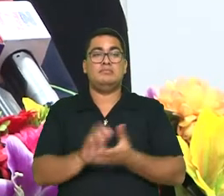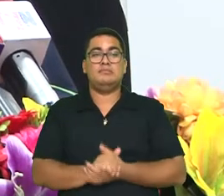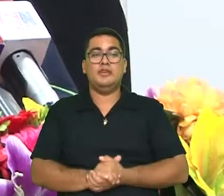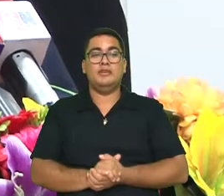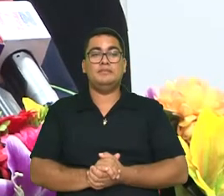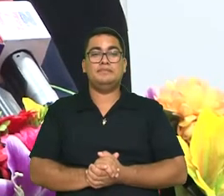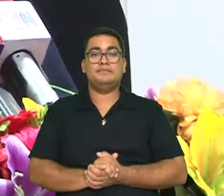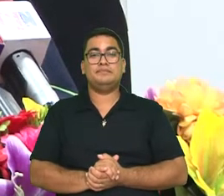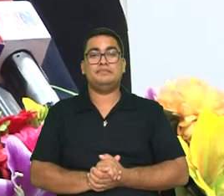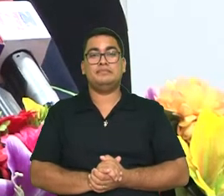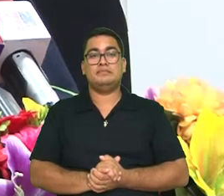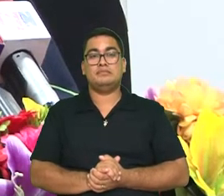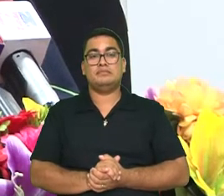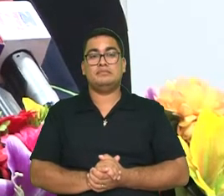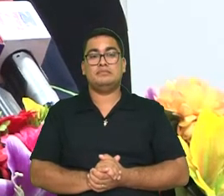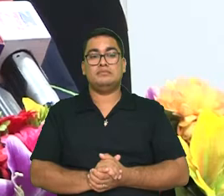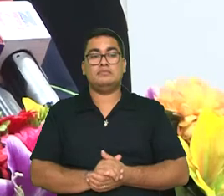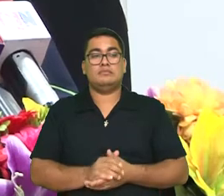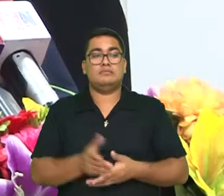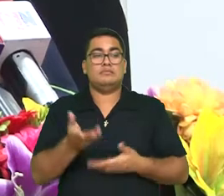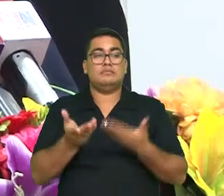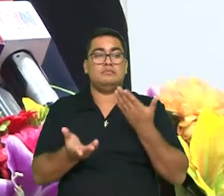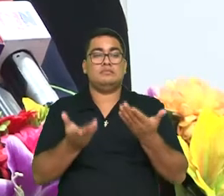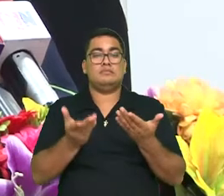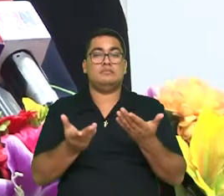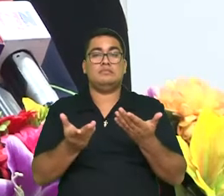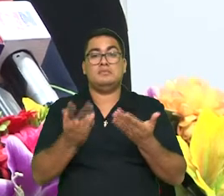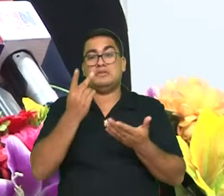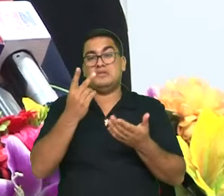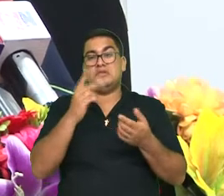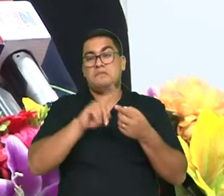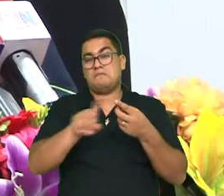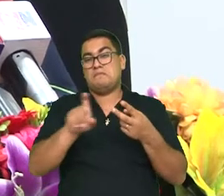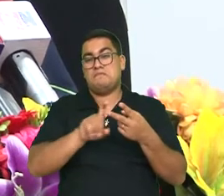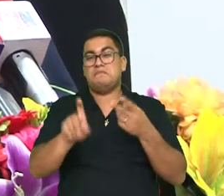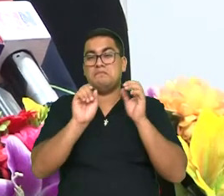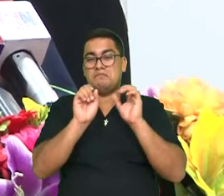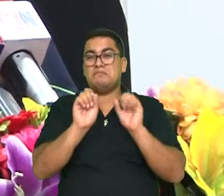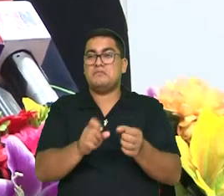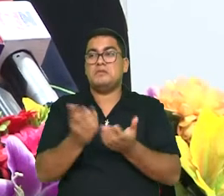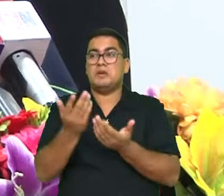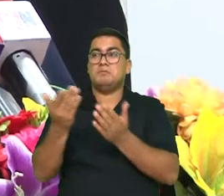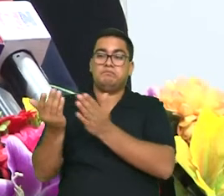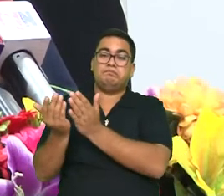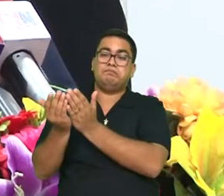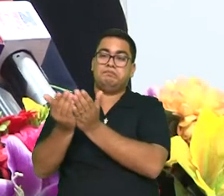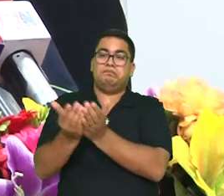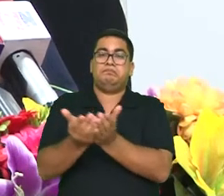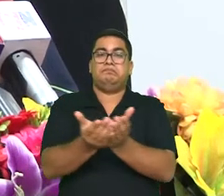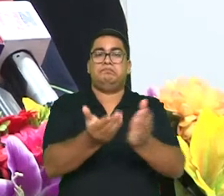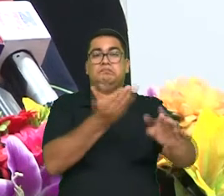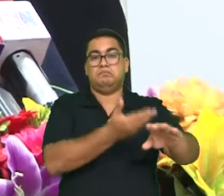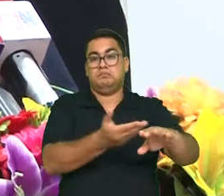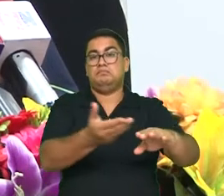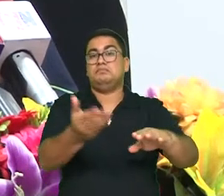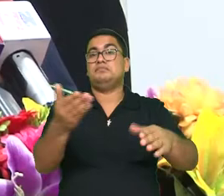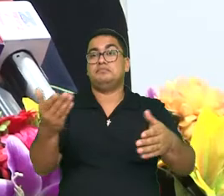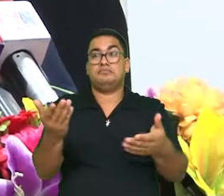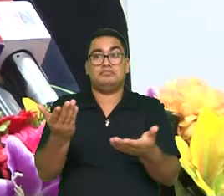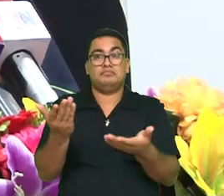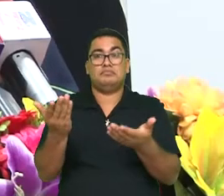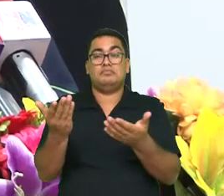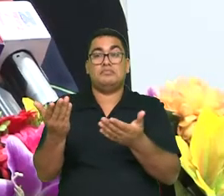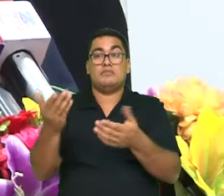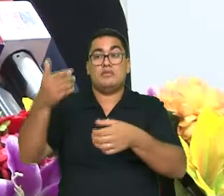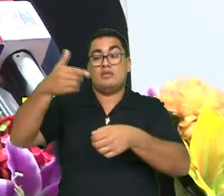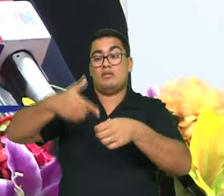y probablemente entre unos 2 meses aproximadamente puedan atracar ya los barcos, los tanqueros